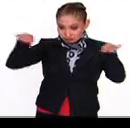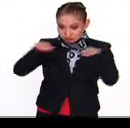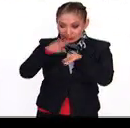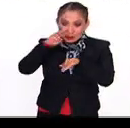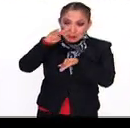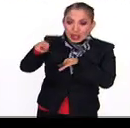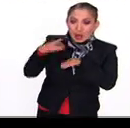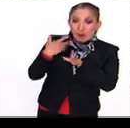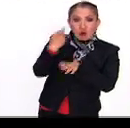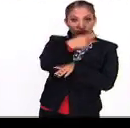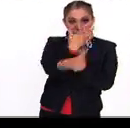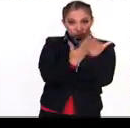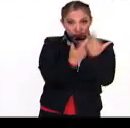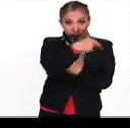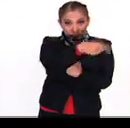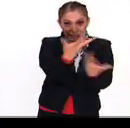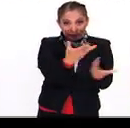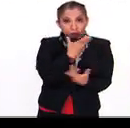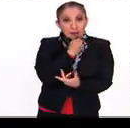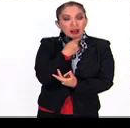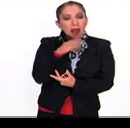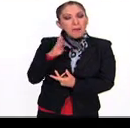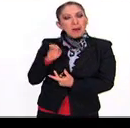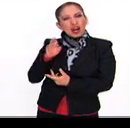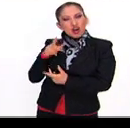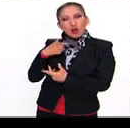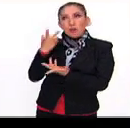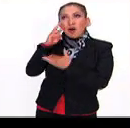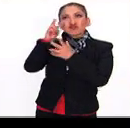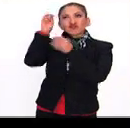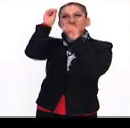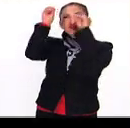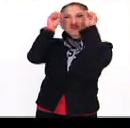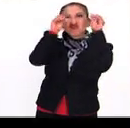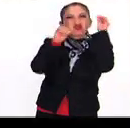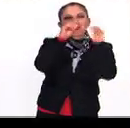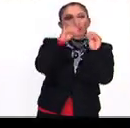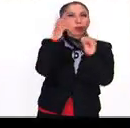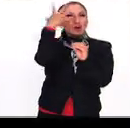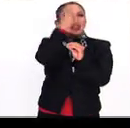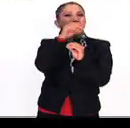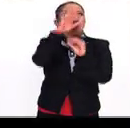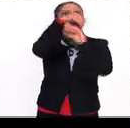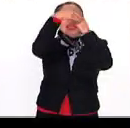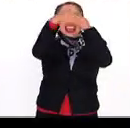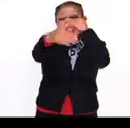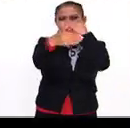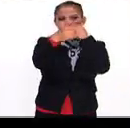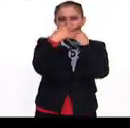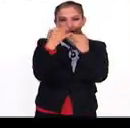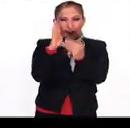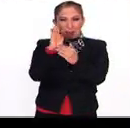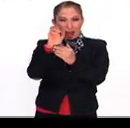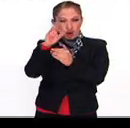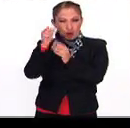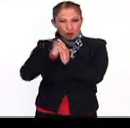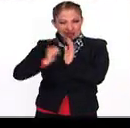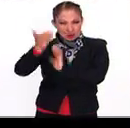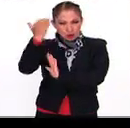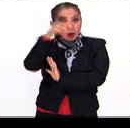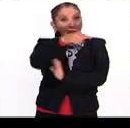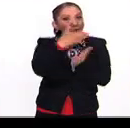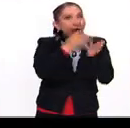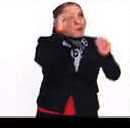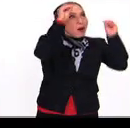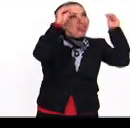este uso de algo que, bueno, en el barroco era muy central. El decorado de techos también existe